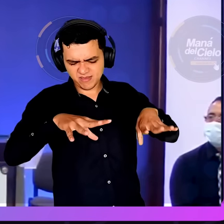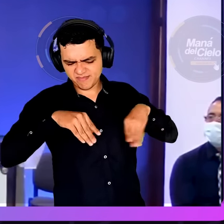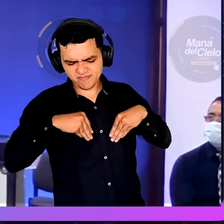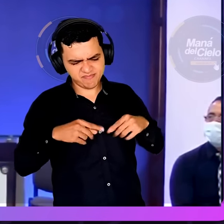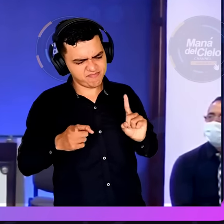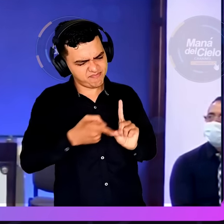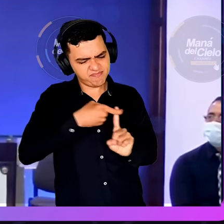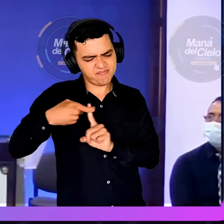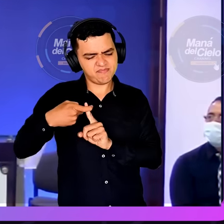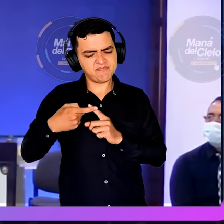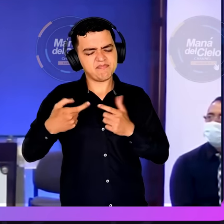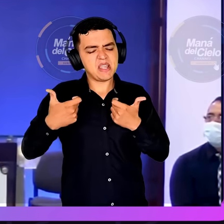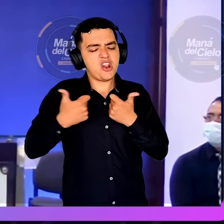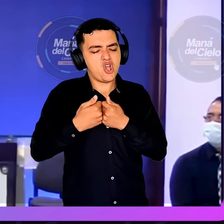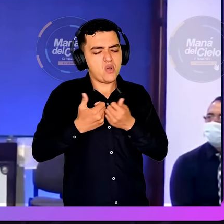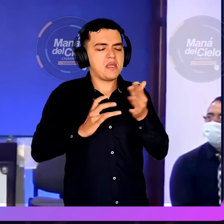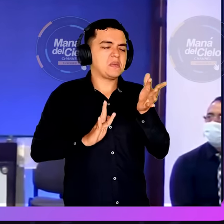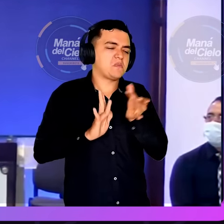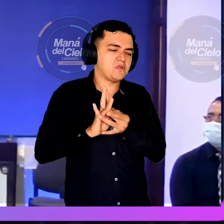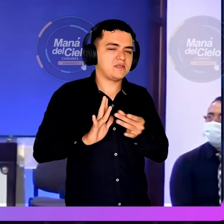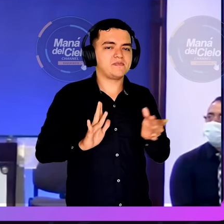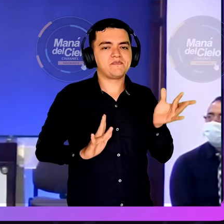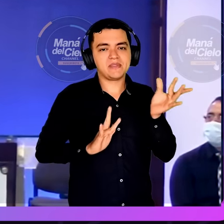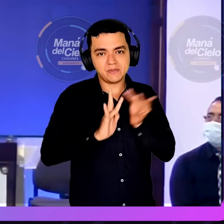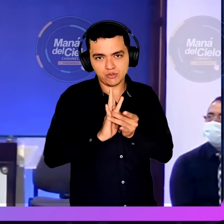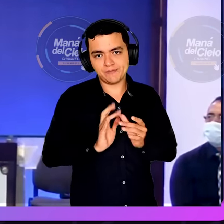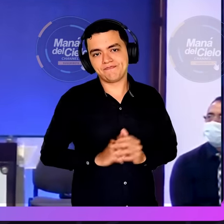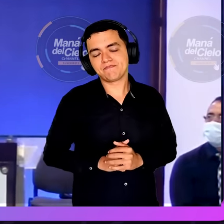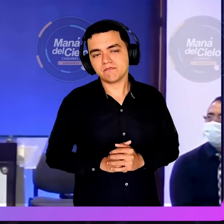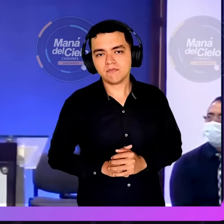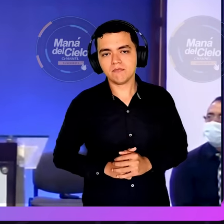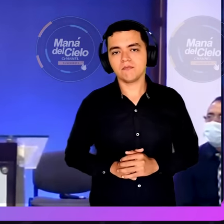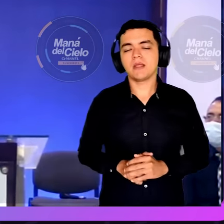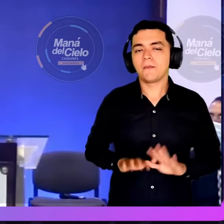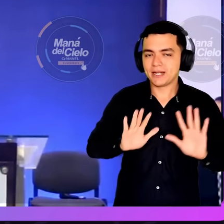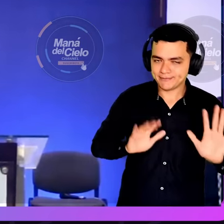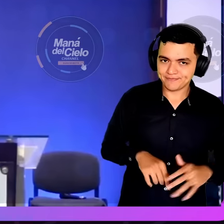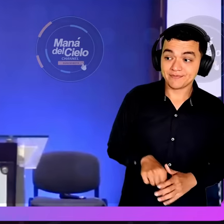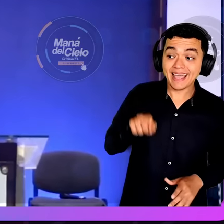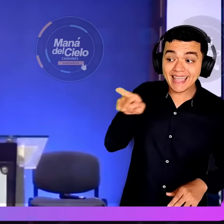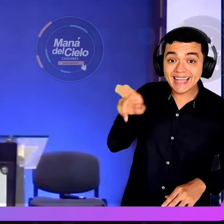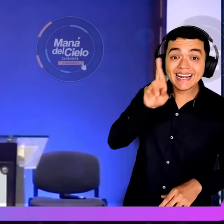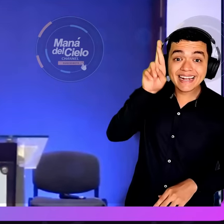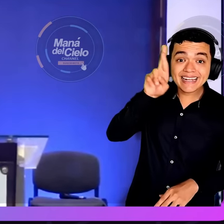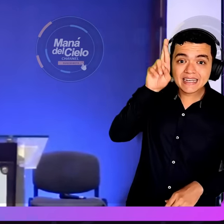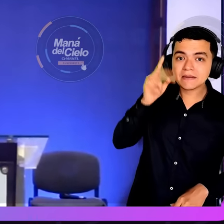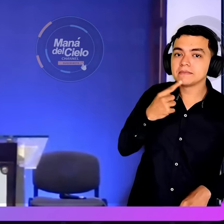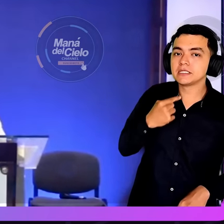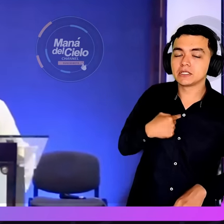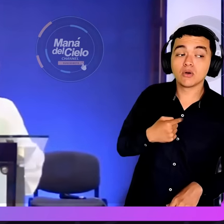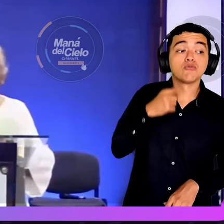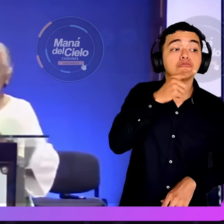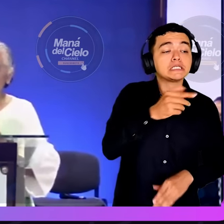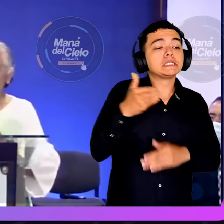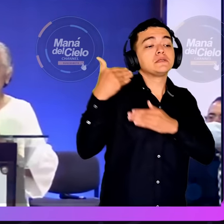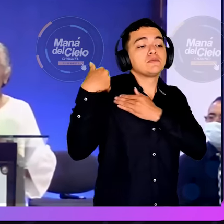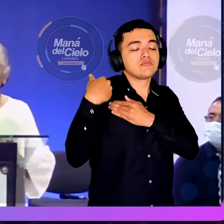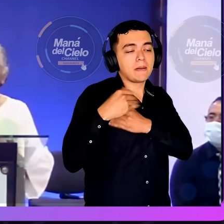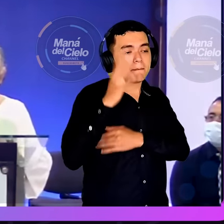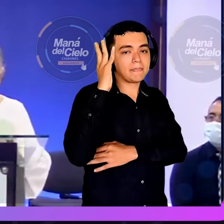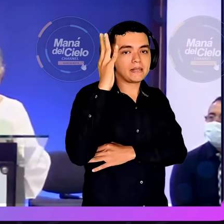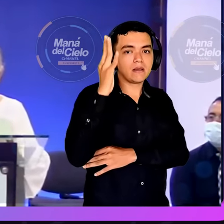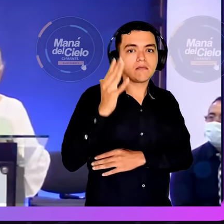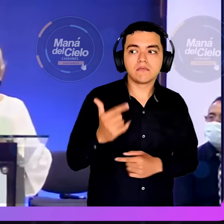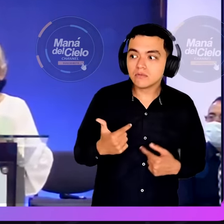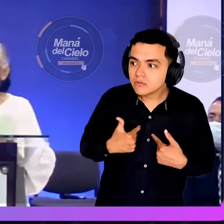la muchachita que no sabía nada. Entonces, vas a predicar el próximo domingo. Entonces yo comencé a